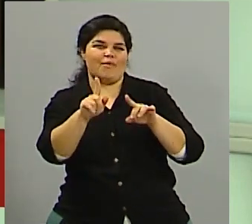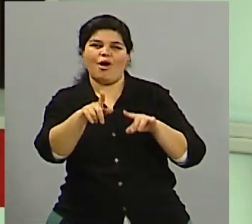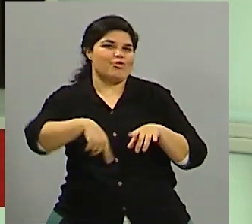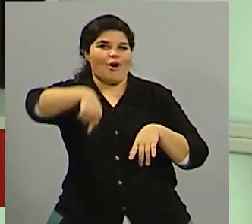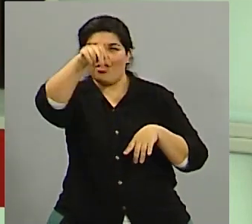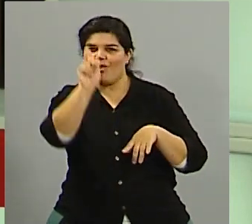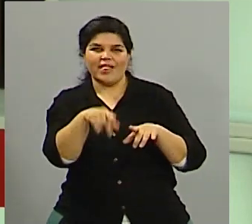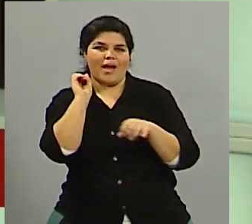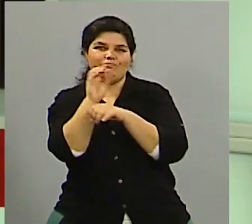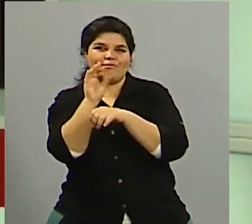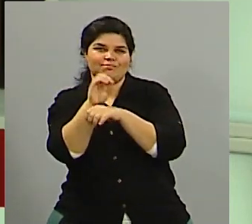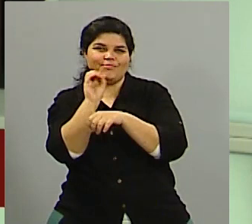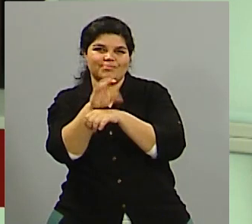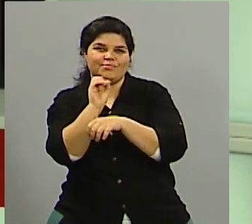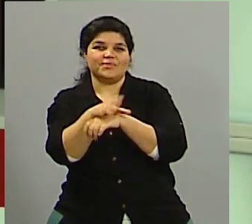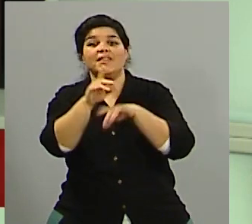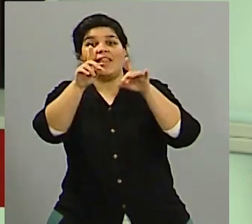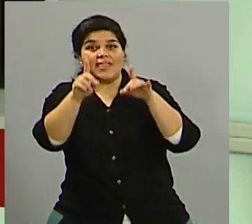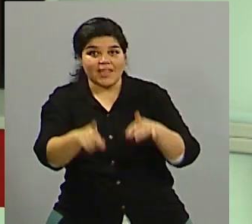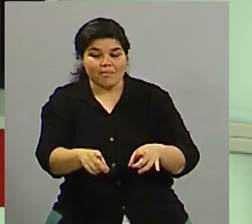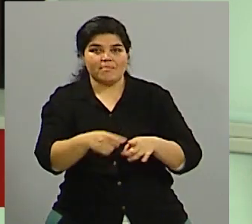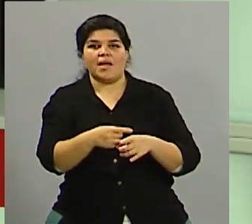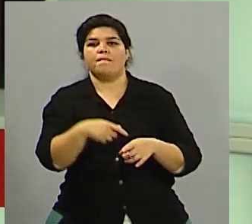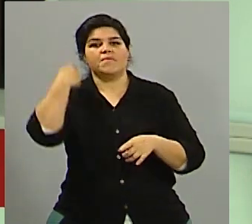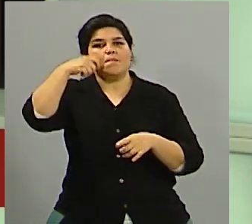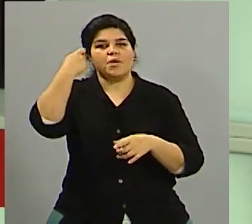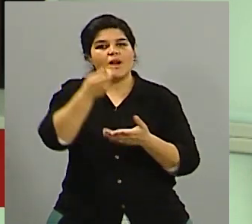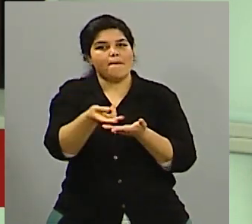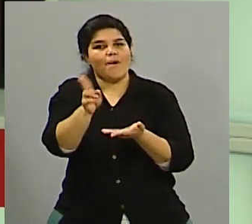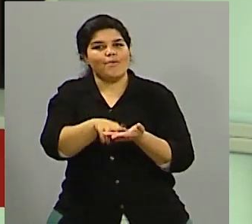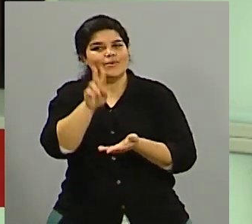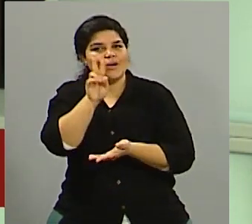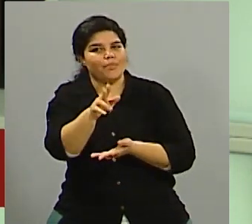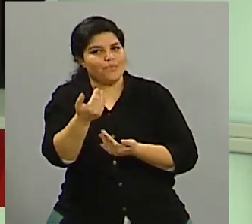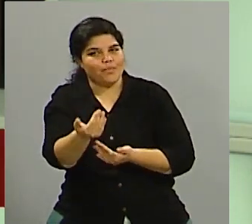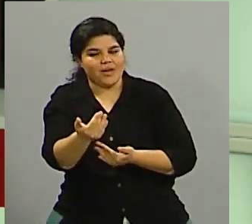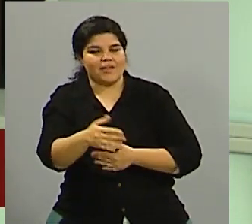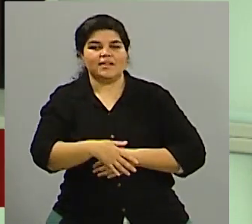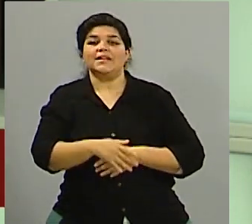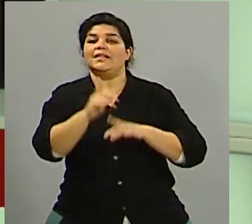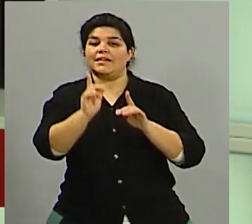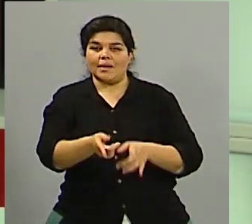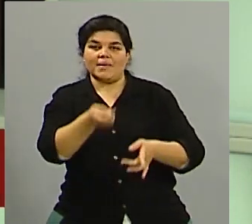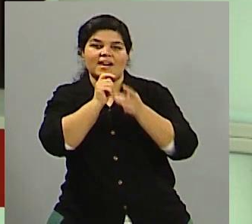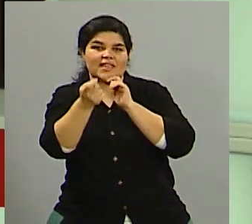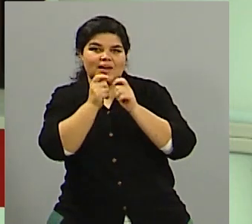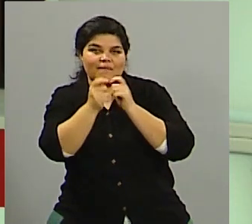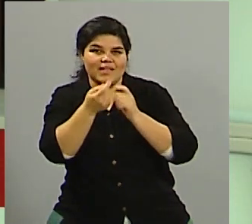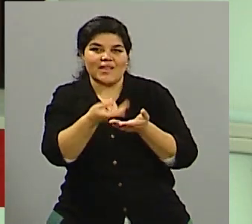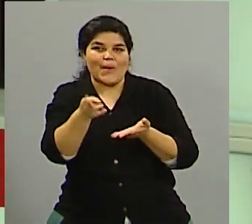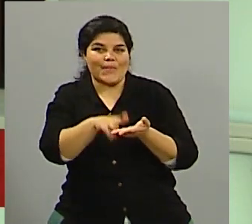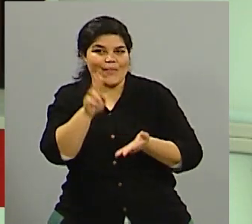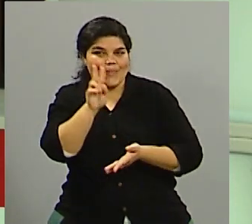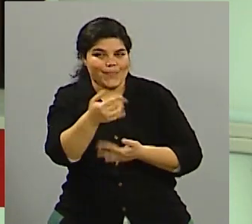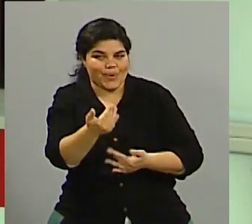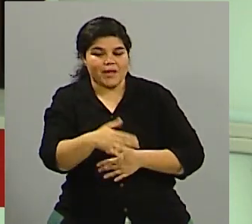además van a poder volver a ver los programas que tenemos aquí en Chat Político y, por supuesto, las entrevistas. Estamos con Carlos Gallo,